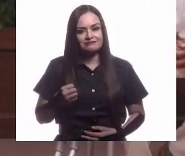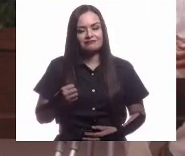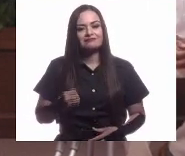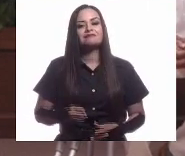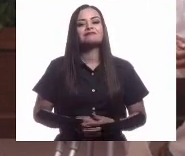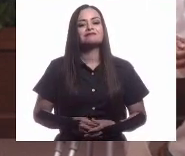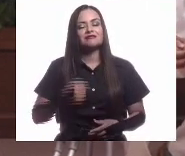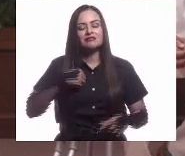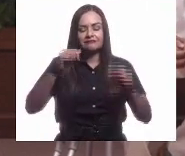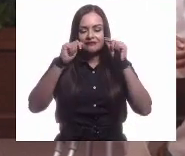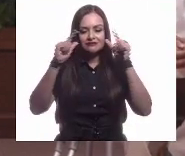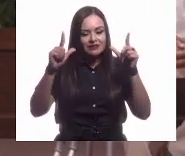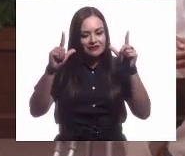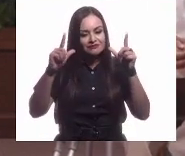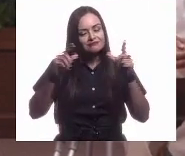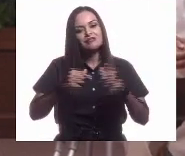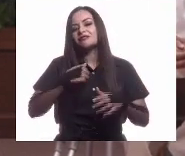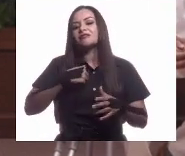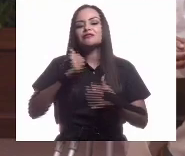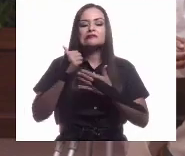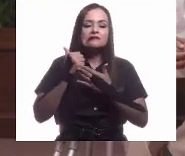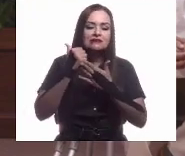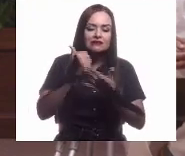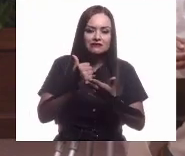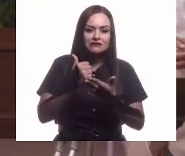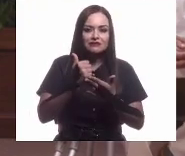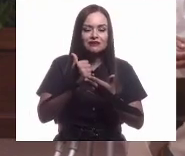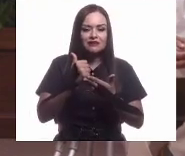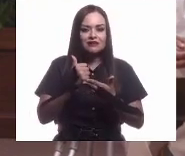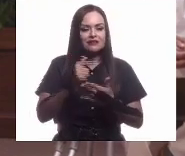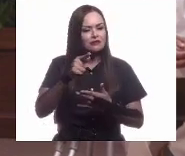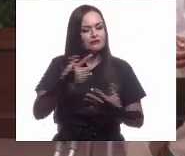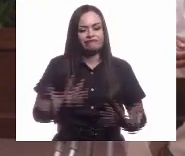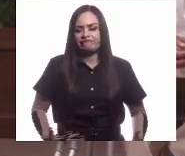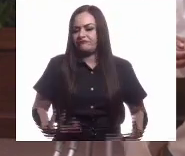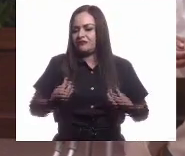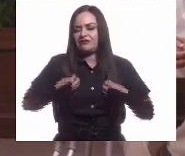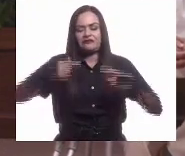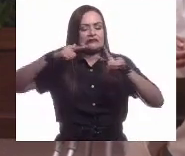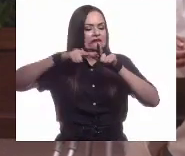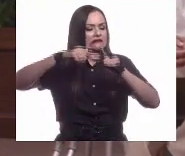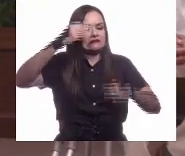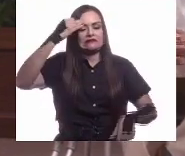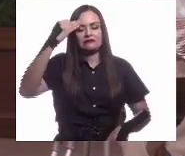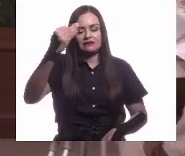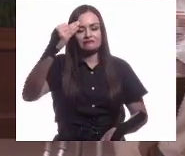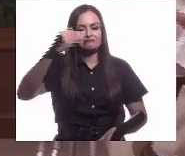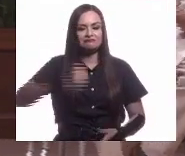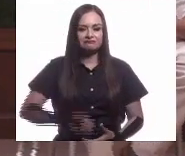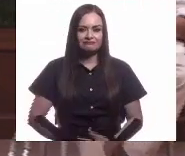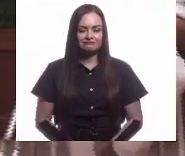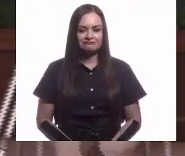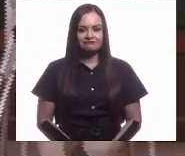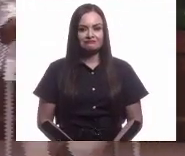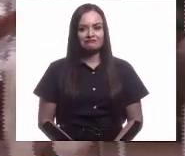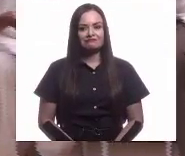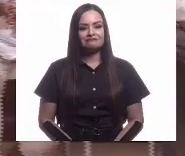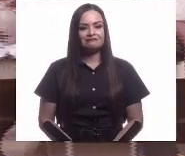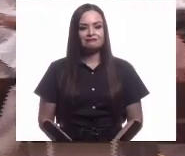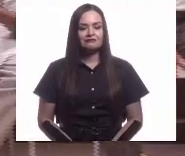seguro que cuentas con nosotros y que seguirás viviendo por mucho tiempo más el mejor futuro. Acompáñame, por